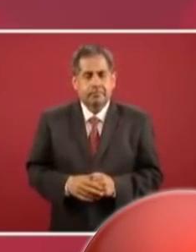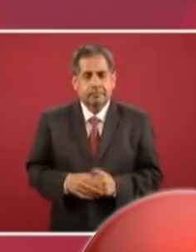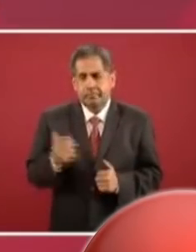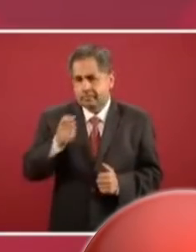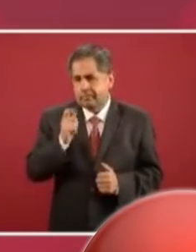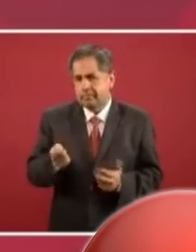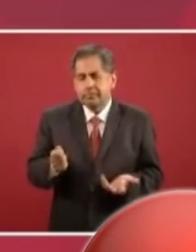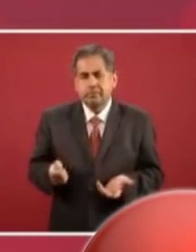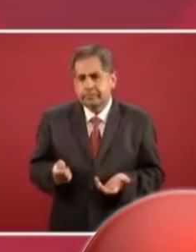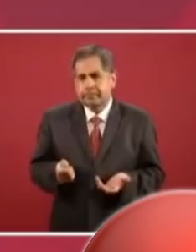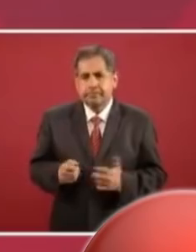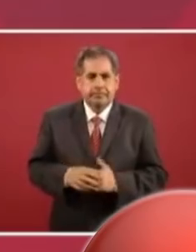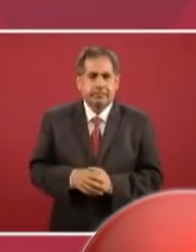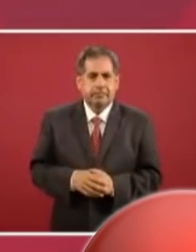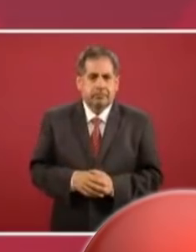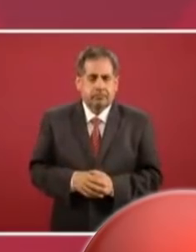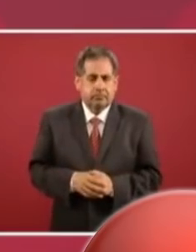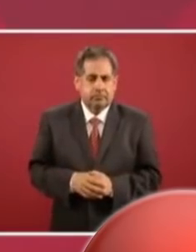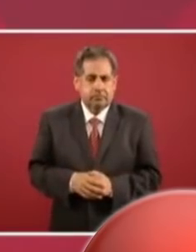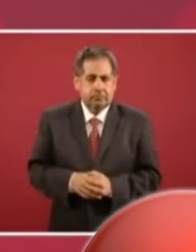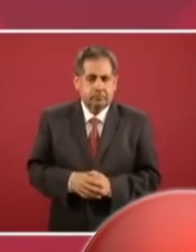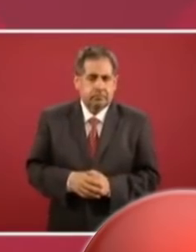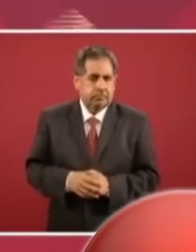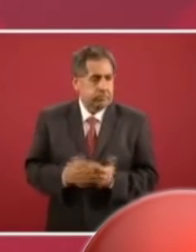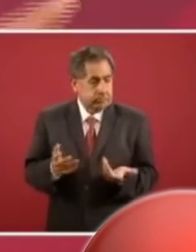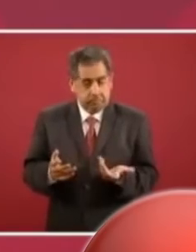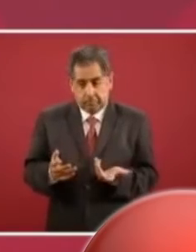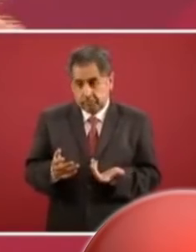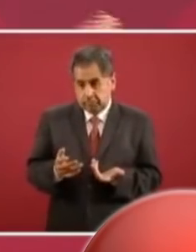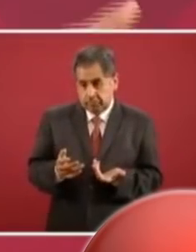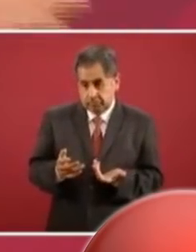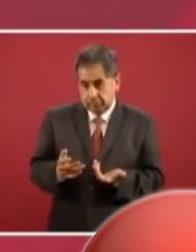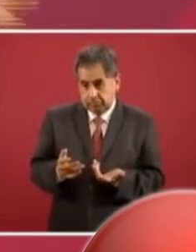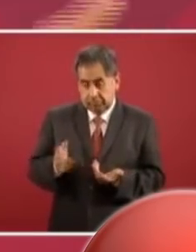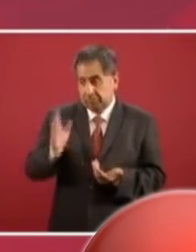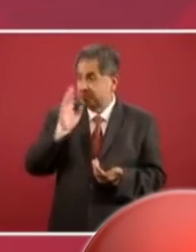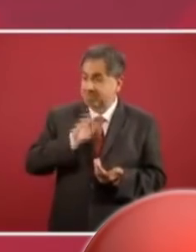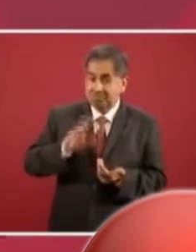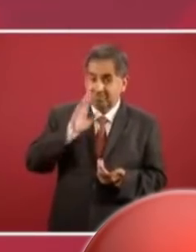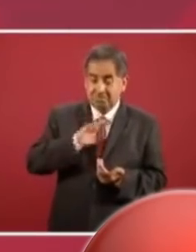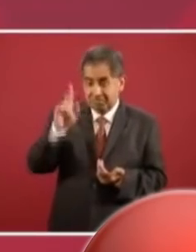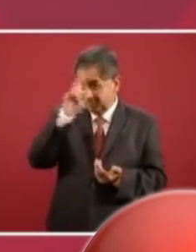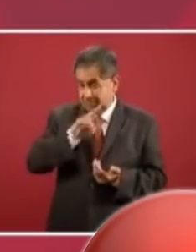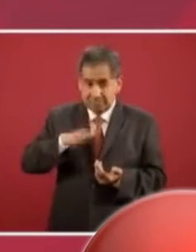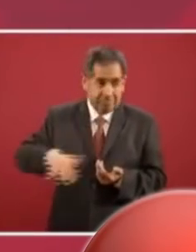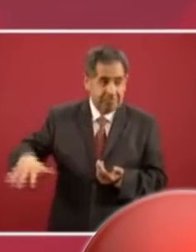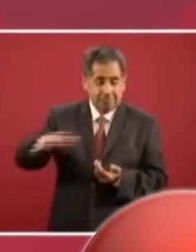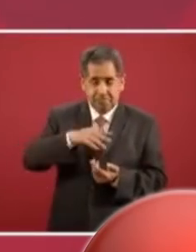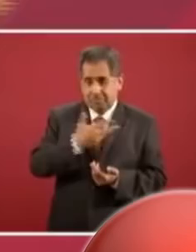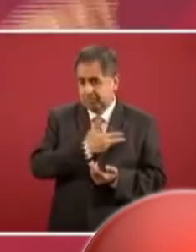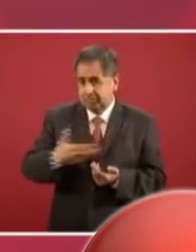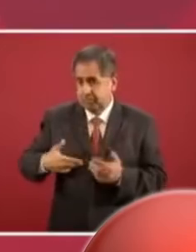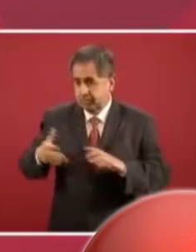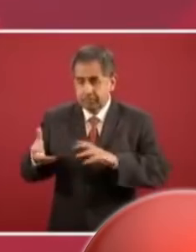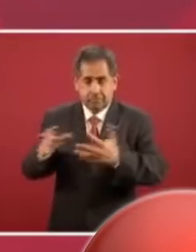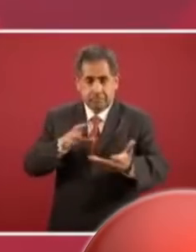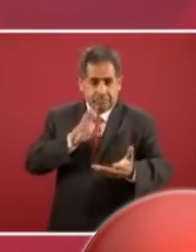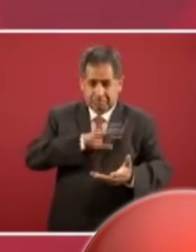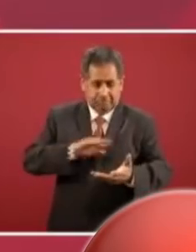¿Y qué? ¿Está más mal la presidencia ahora que la